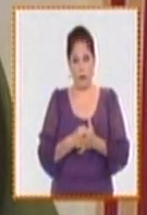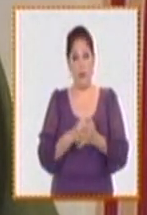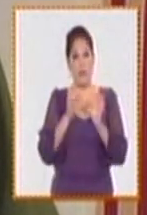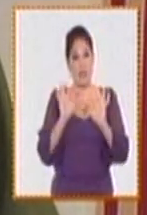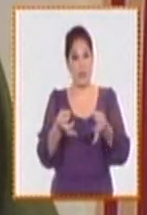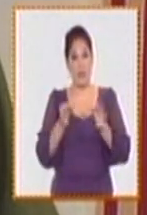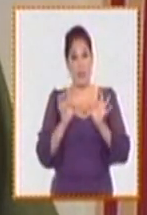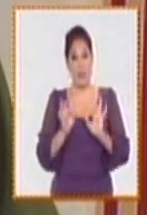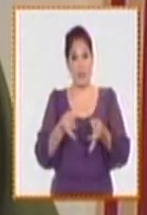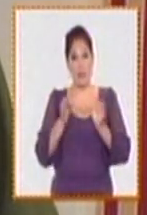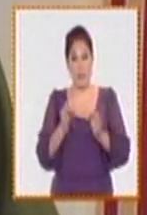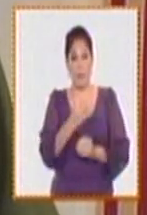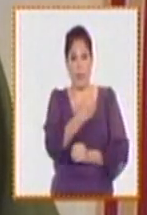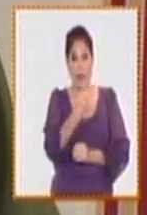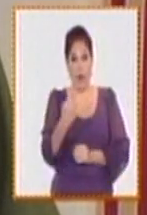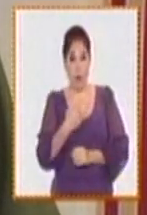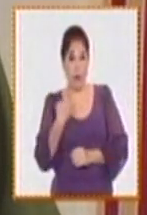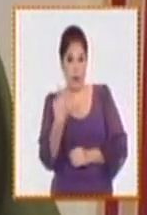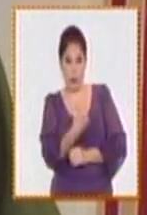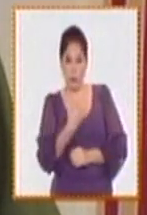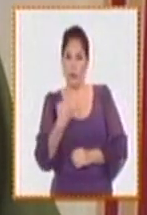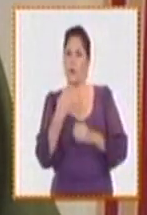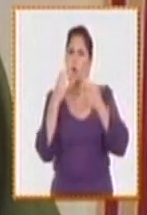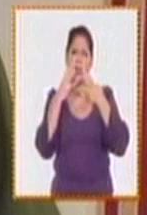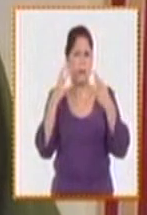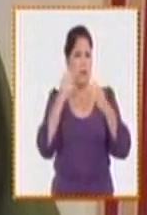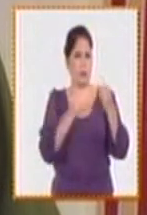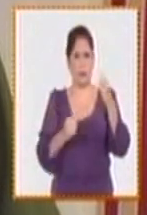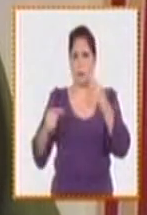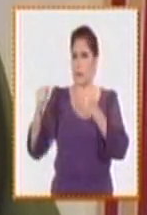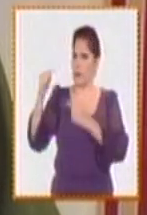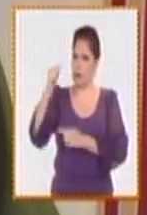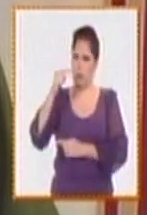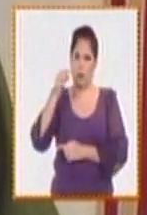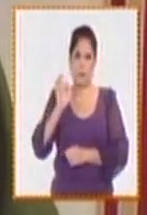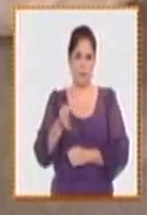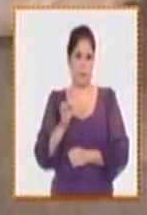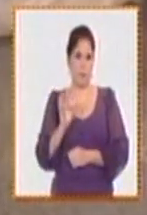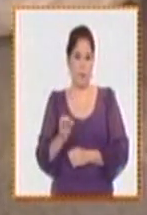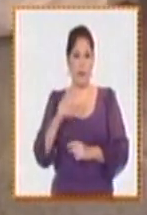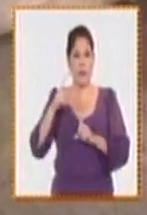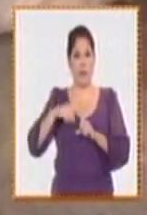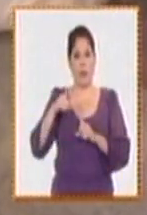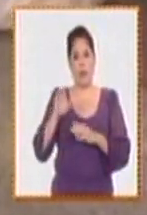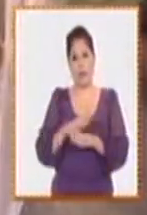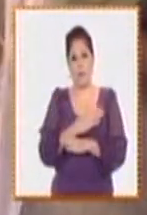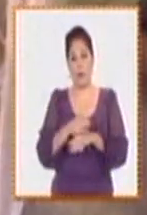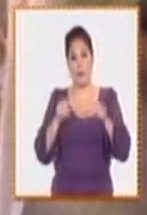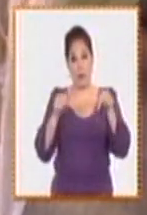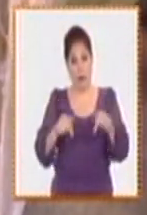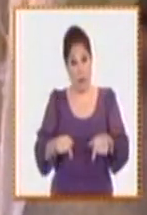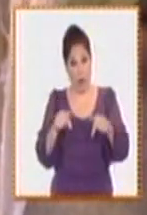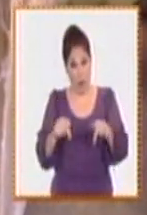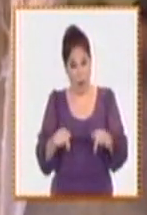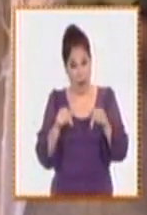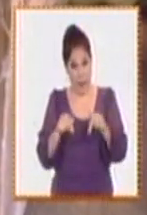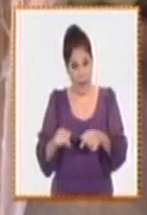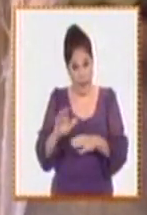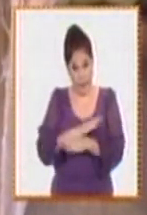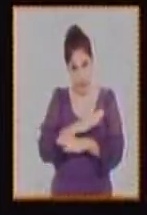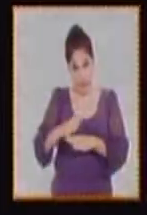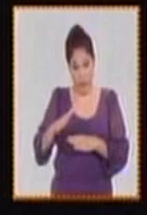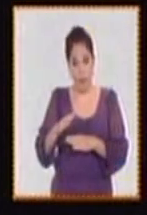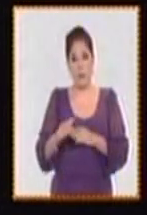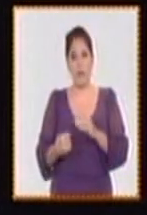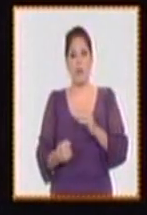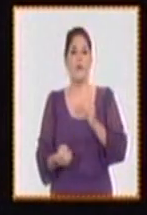cada uno juega un papel fundamental en estas tareas. En la actualidad existen diversidad de orígenes